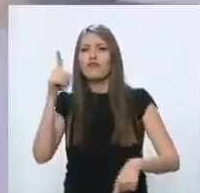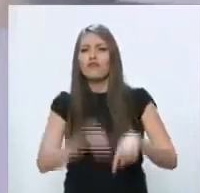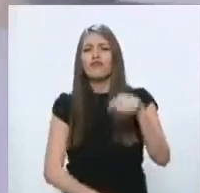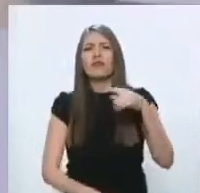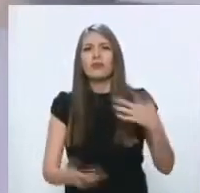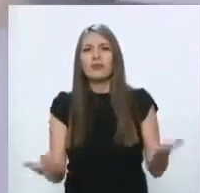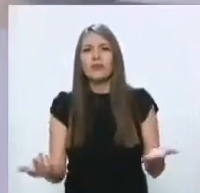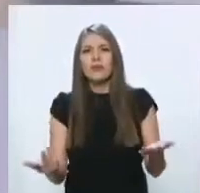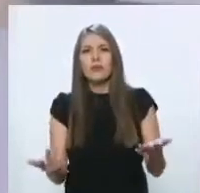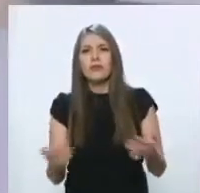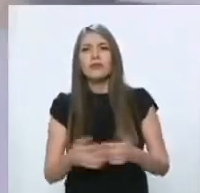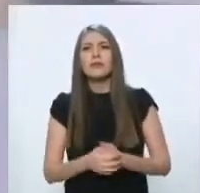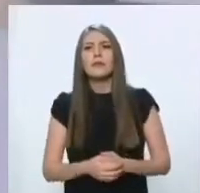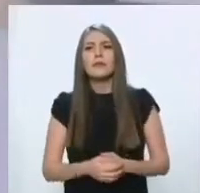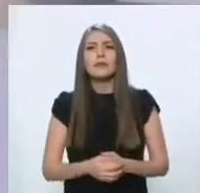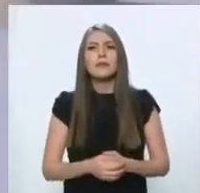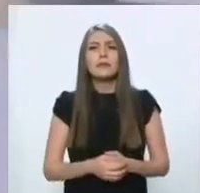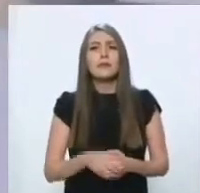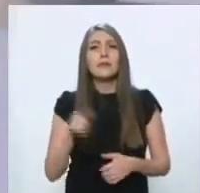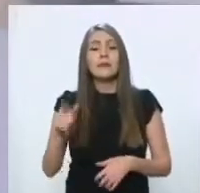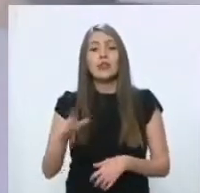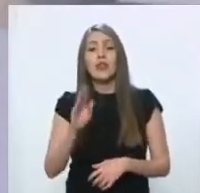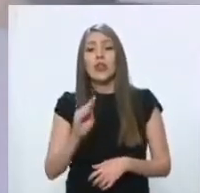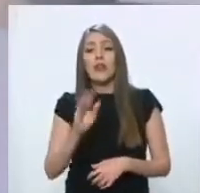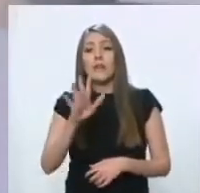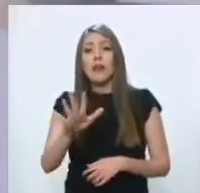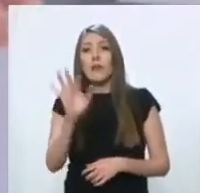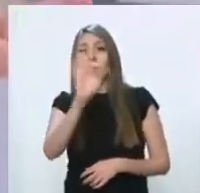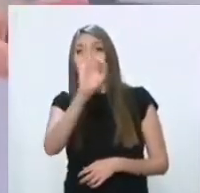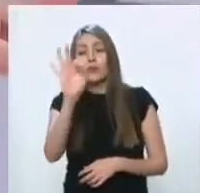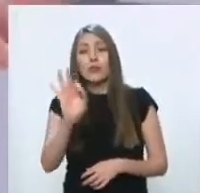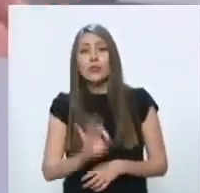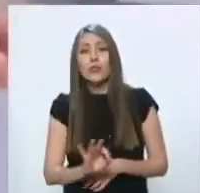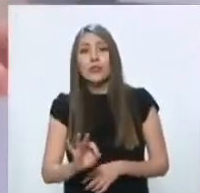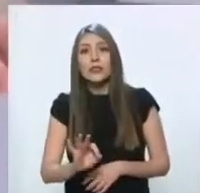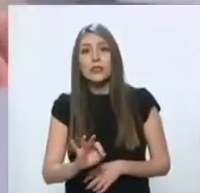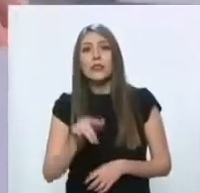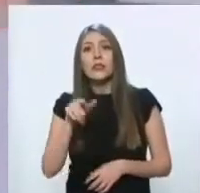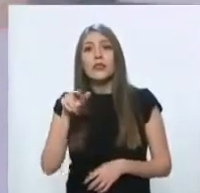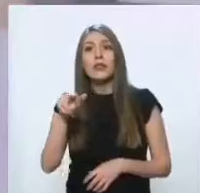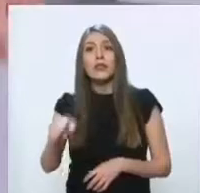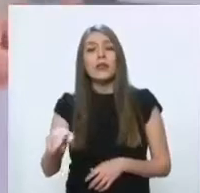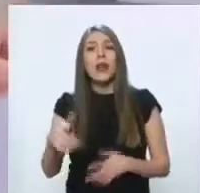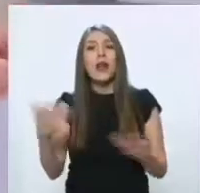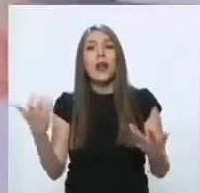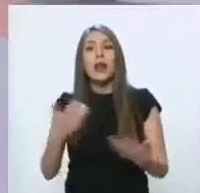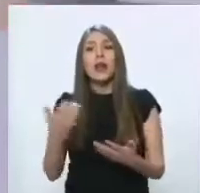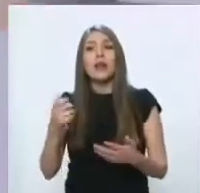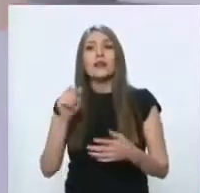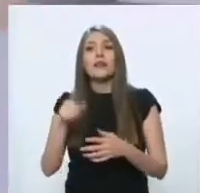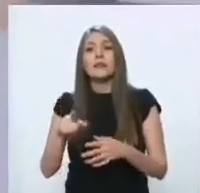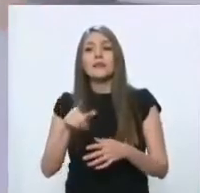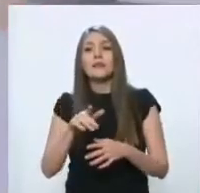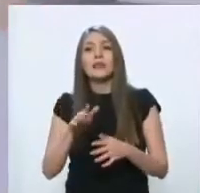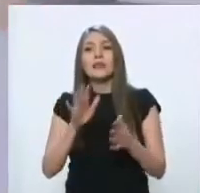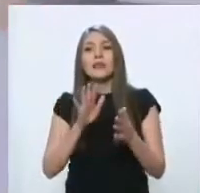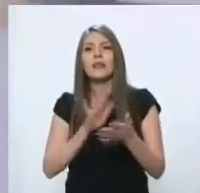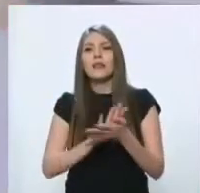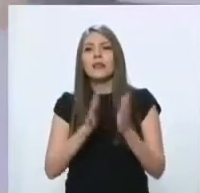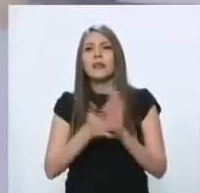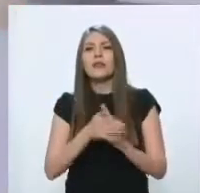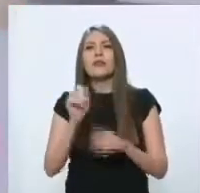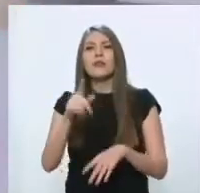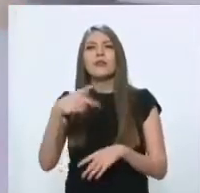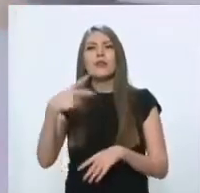el dato hoy el presidente, ese 95% corrió al cártel de Santa Rosa de Lima, del sur de Guanajuato,